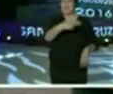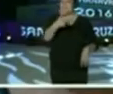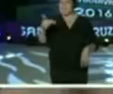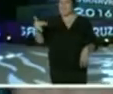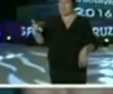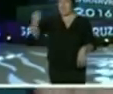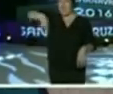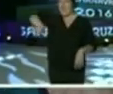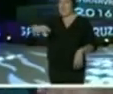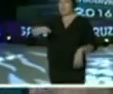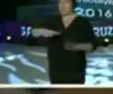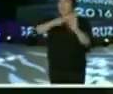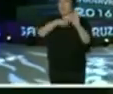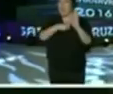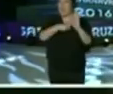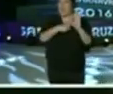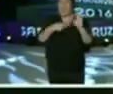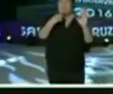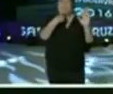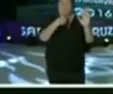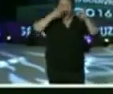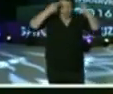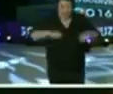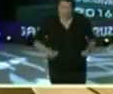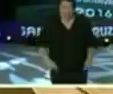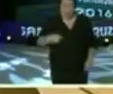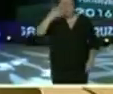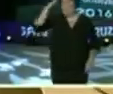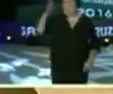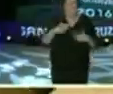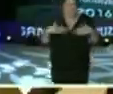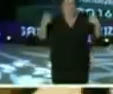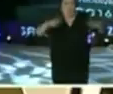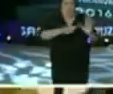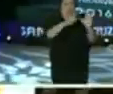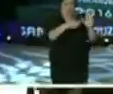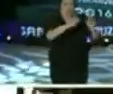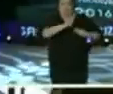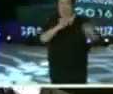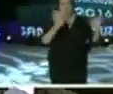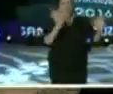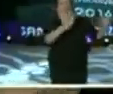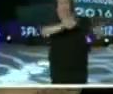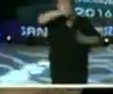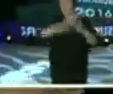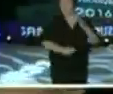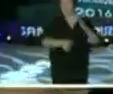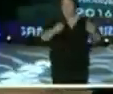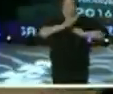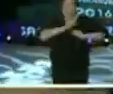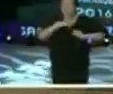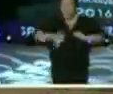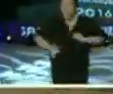impedido jamás. Pones algún disfraz, ya no pueden multar,